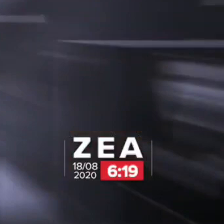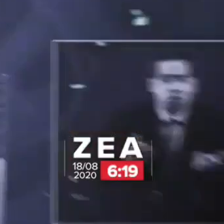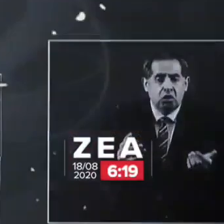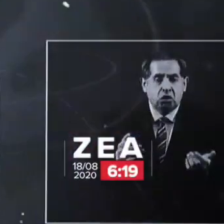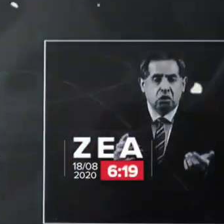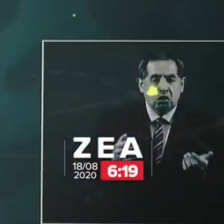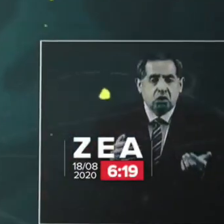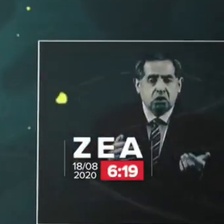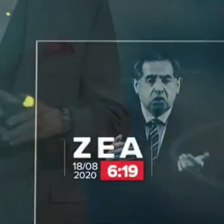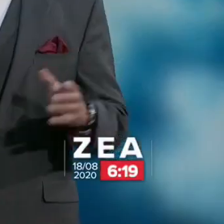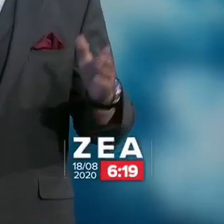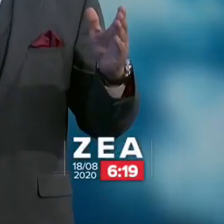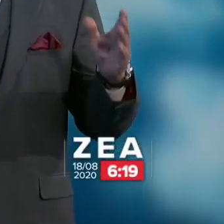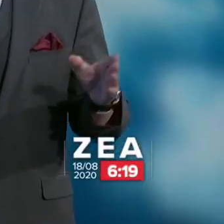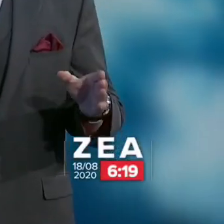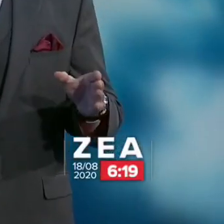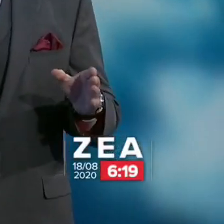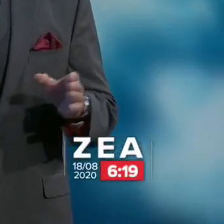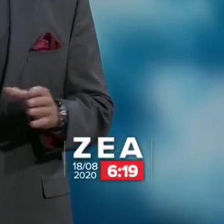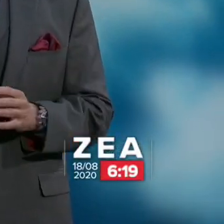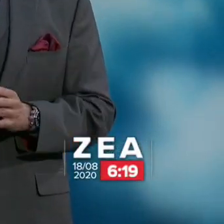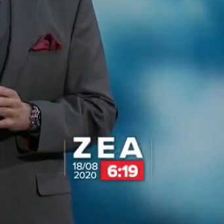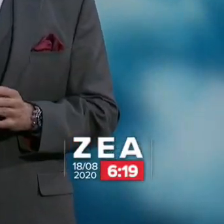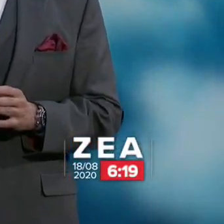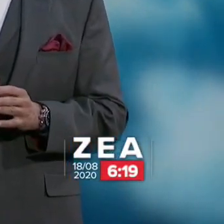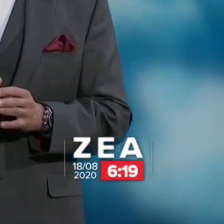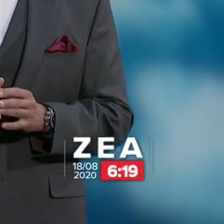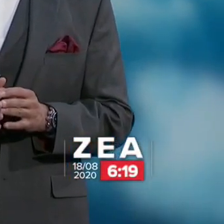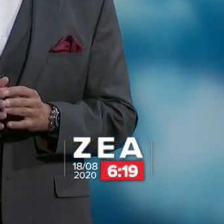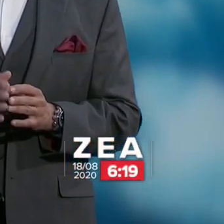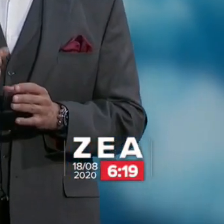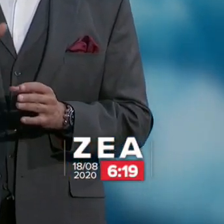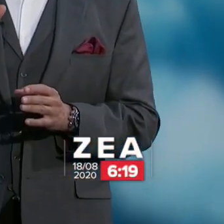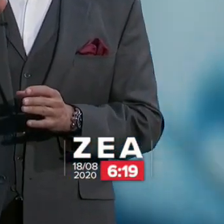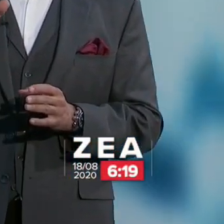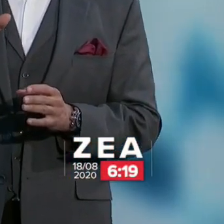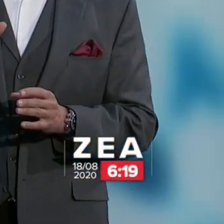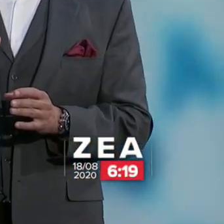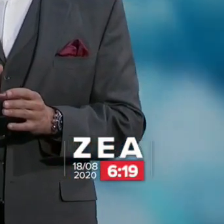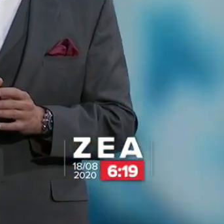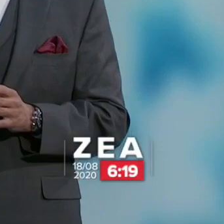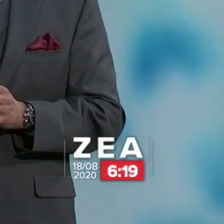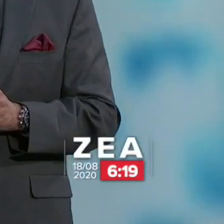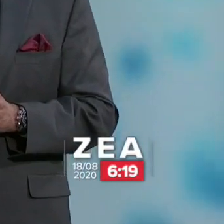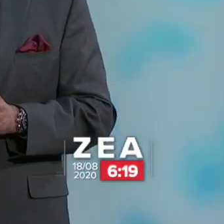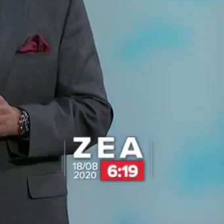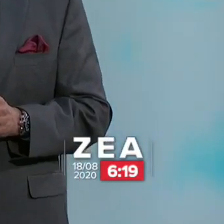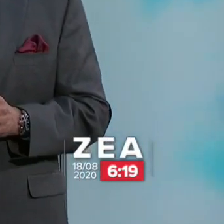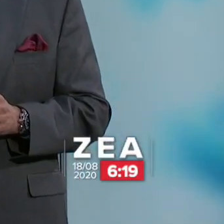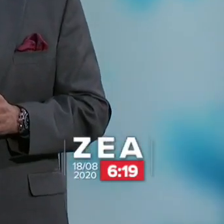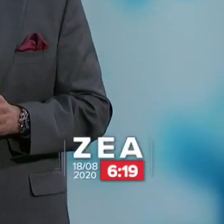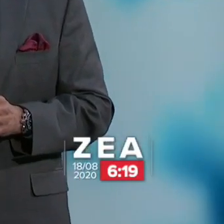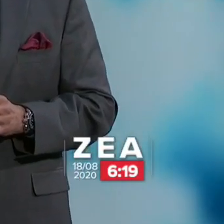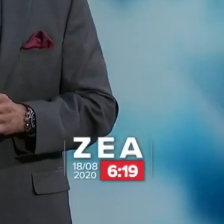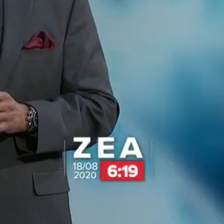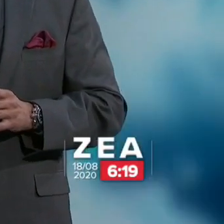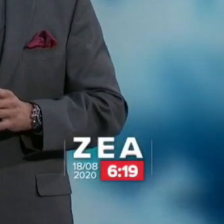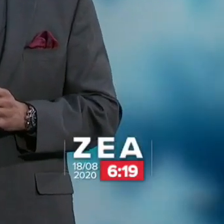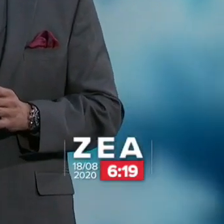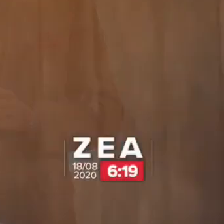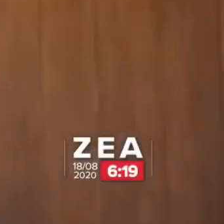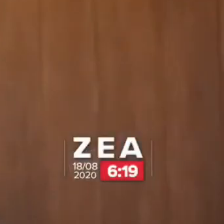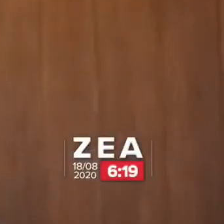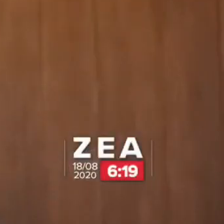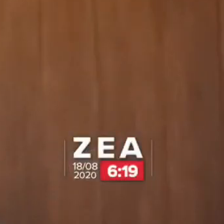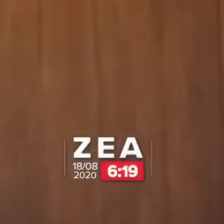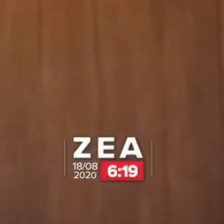Trump. La Comisión Nacional de los Derechos Humanos admitió la queja presentada por el grupo parlamentario del PAN en el Senado en contra